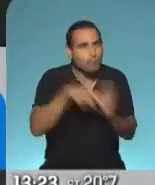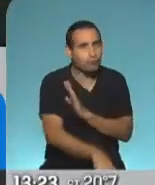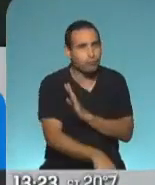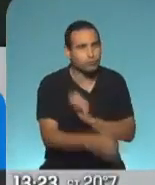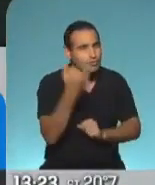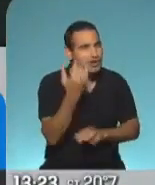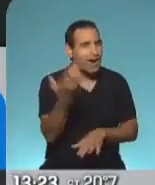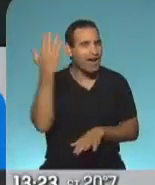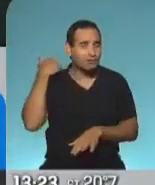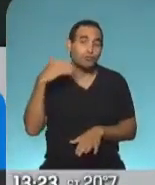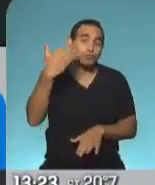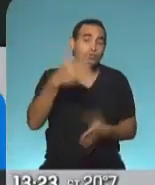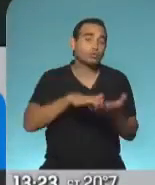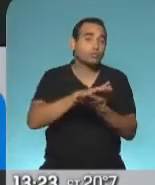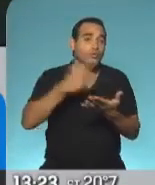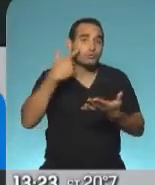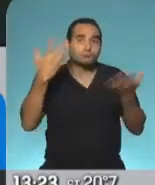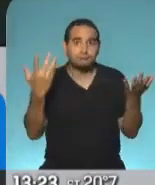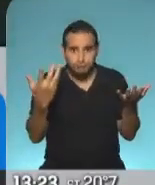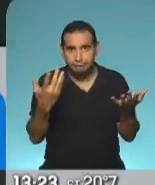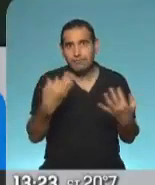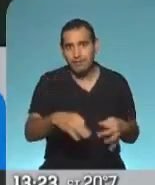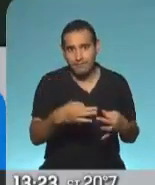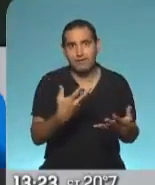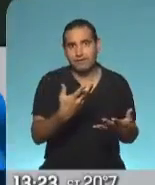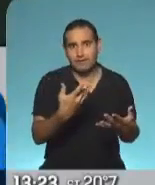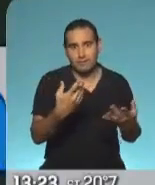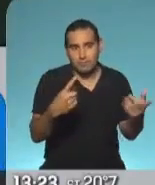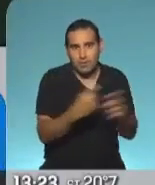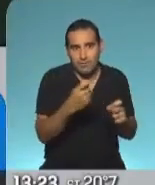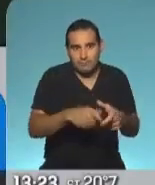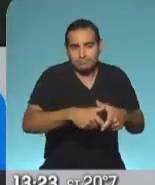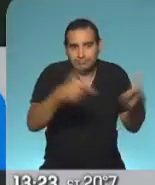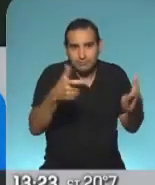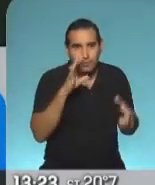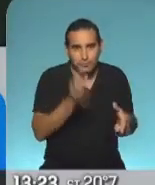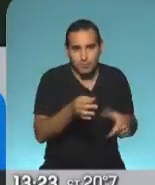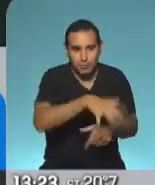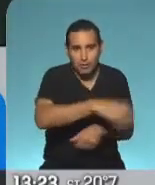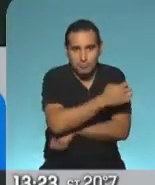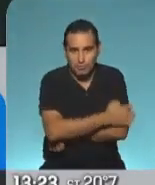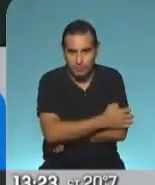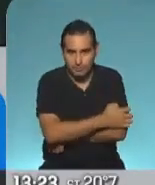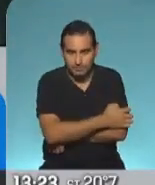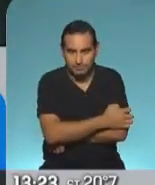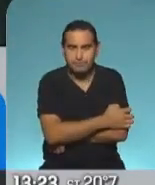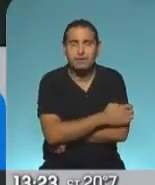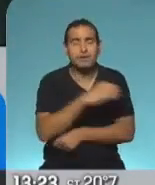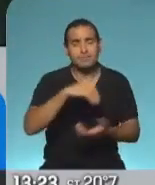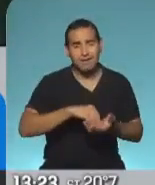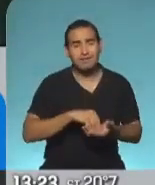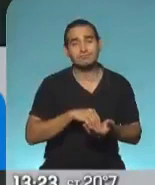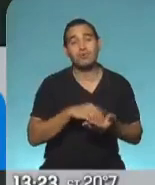que alguna vez habrá que resolverlo, que es lo que facilita que las cosas se expandan mucho más rápidamente. Entonces por